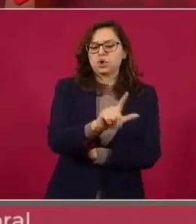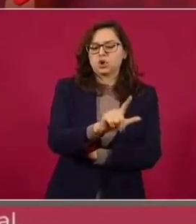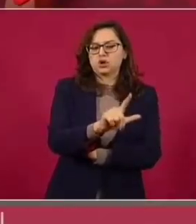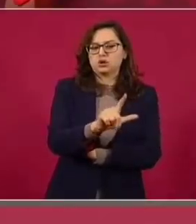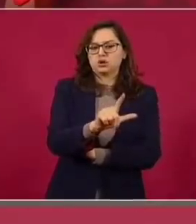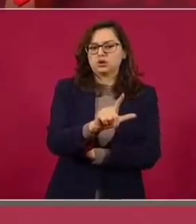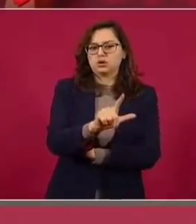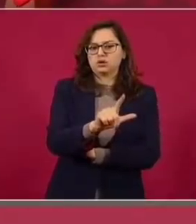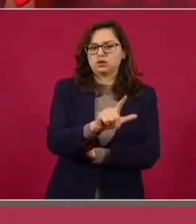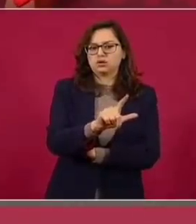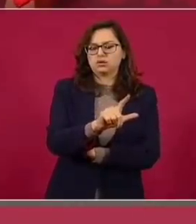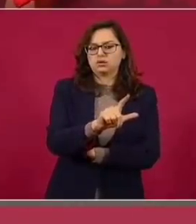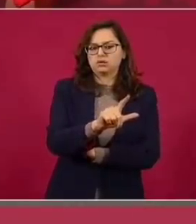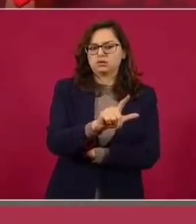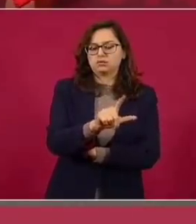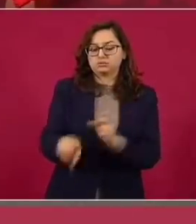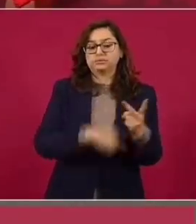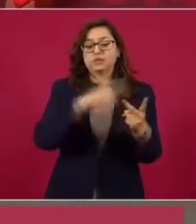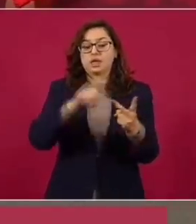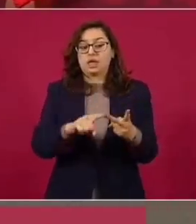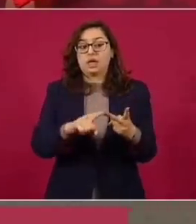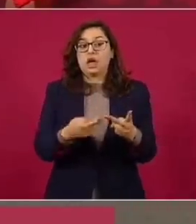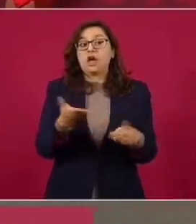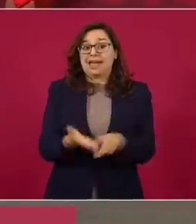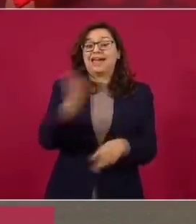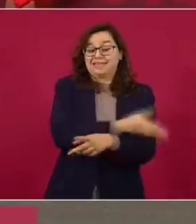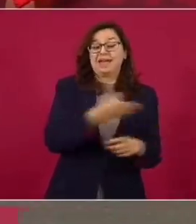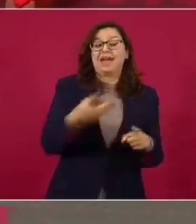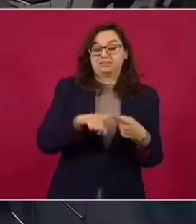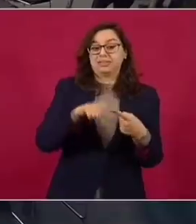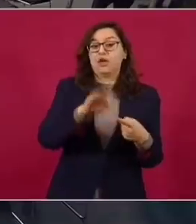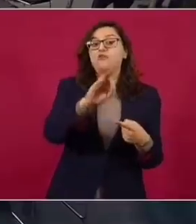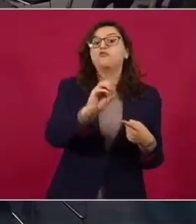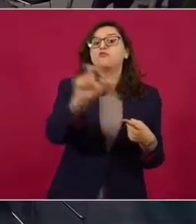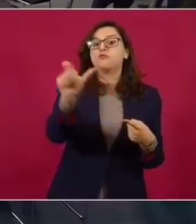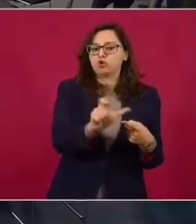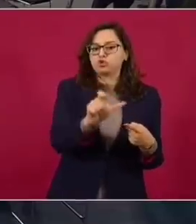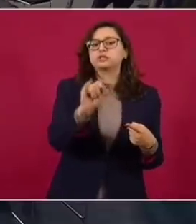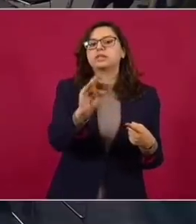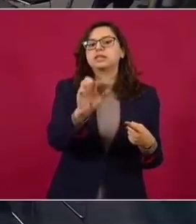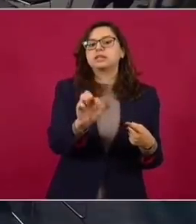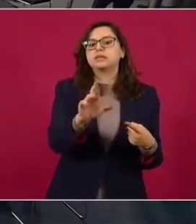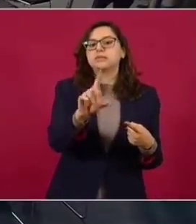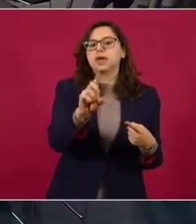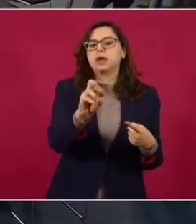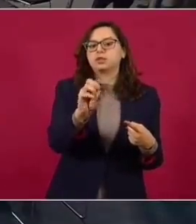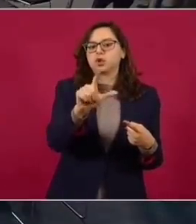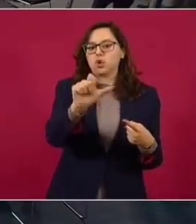No, Iberdrola viene de Fox. De Fox. ¿Sí?